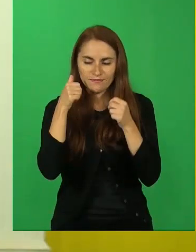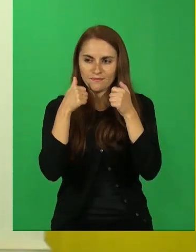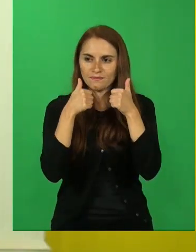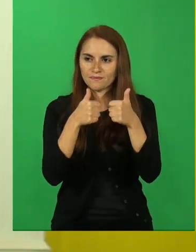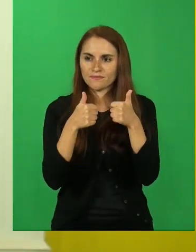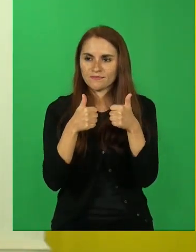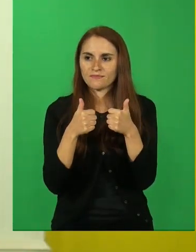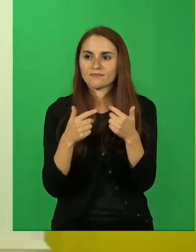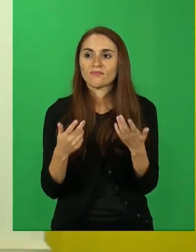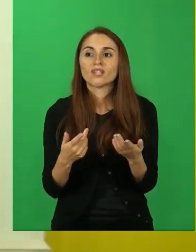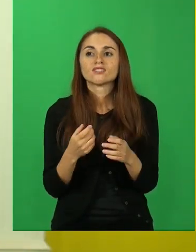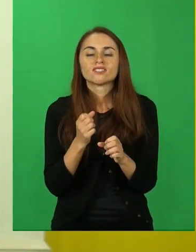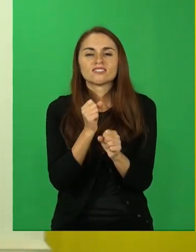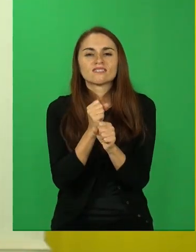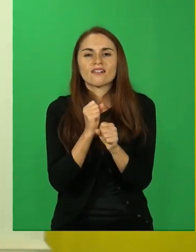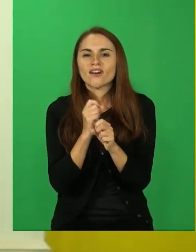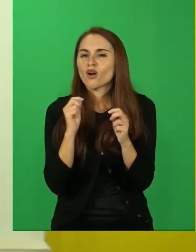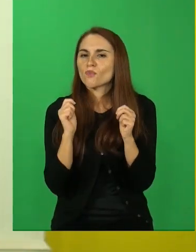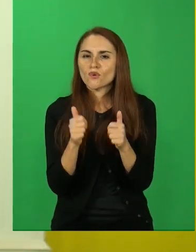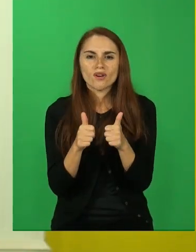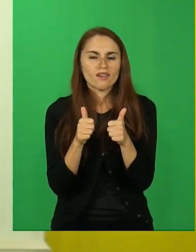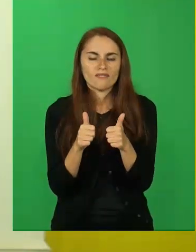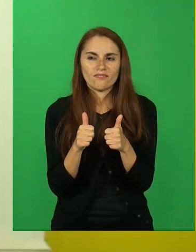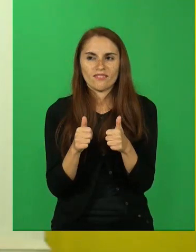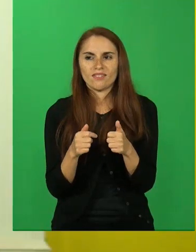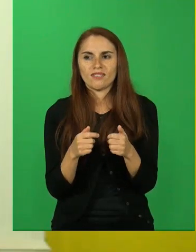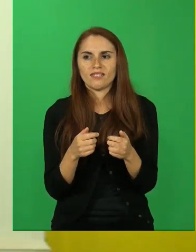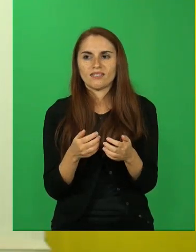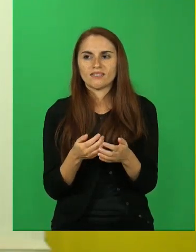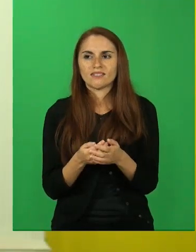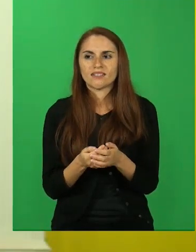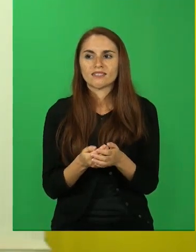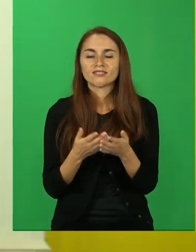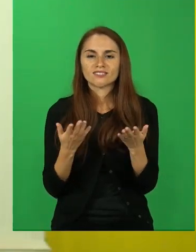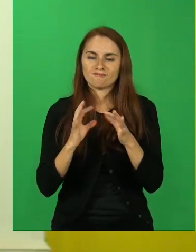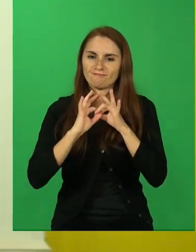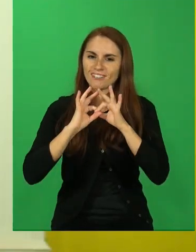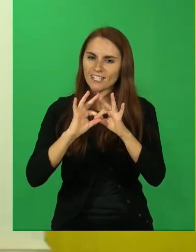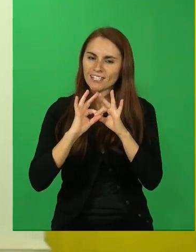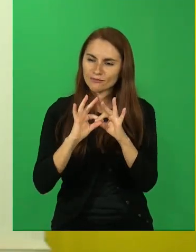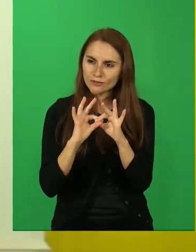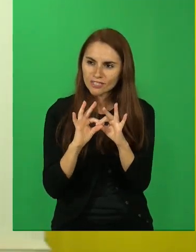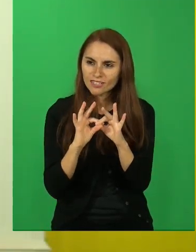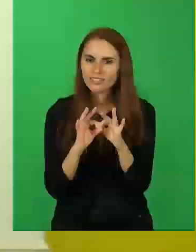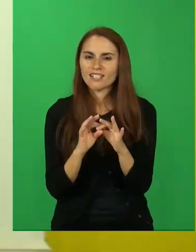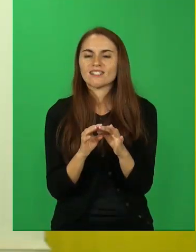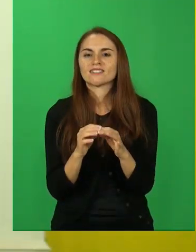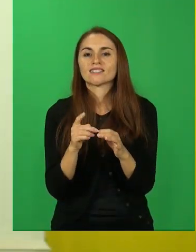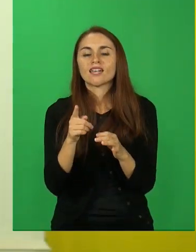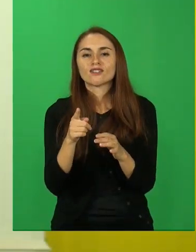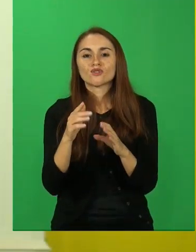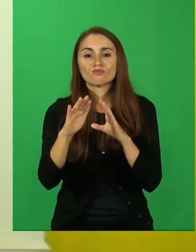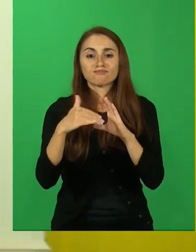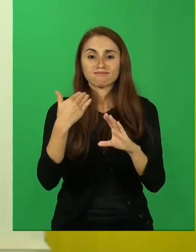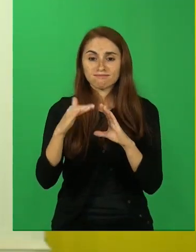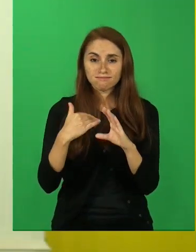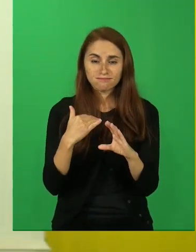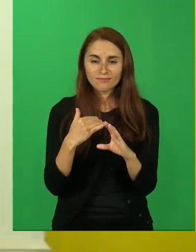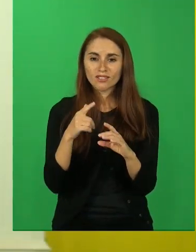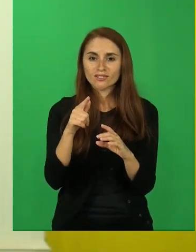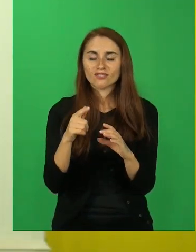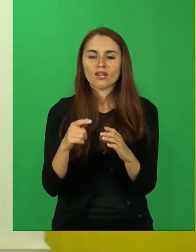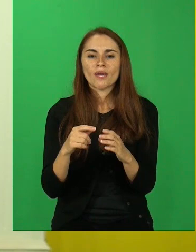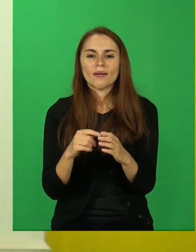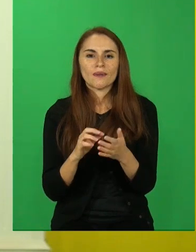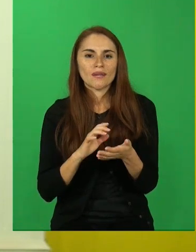factores. Has hecho un muy buen trabajo durante estas clases. Te agradezco todos tus buenos comentarios, todos los mails que